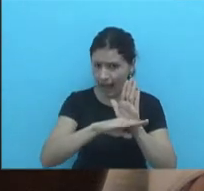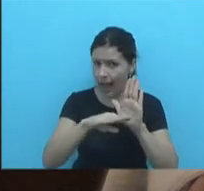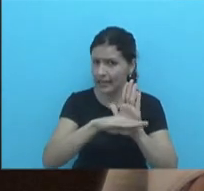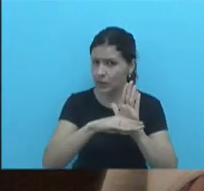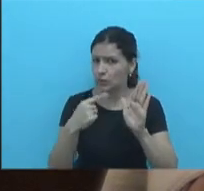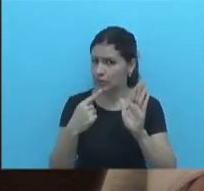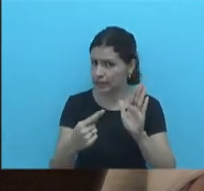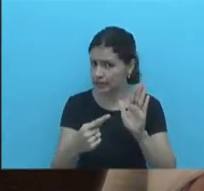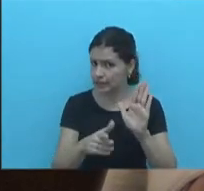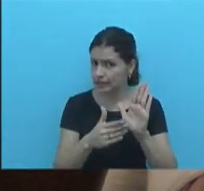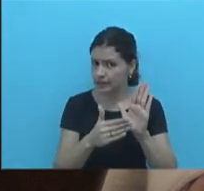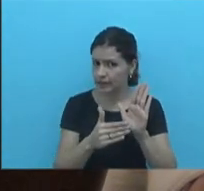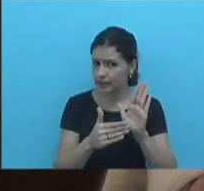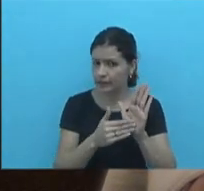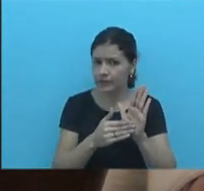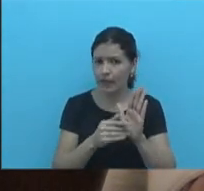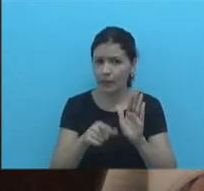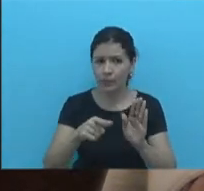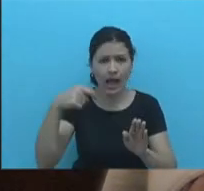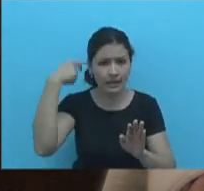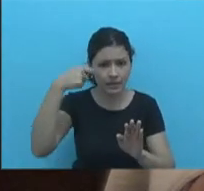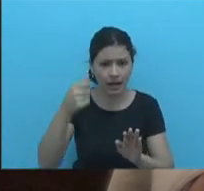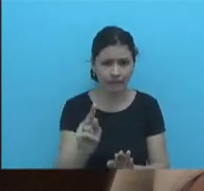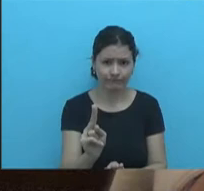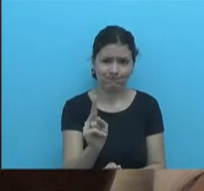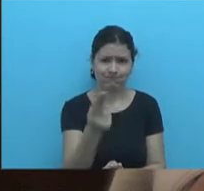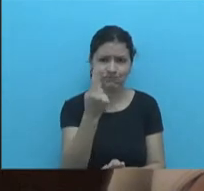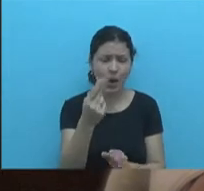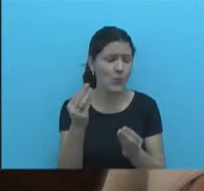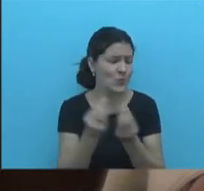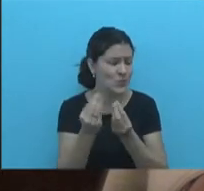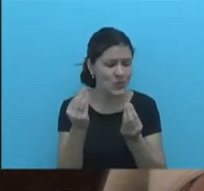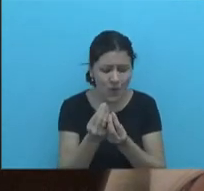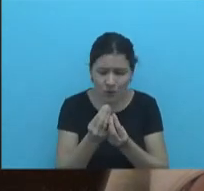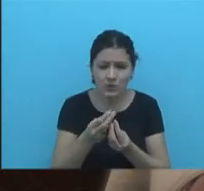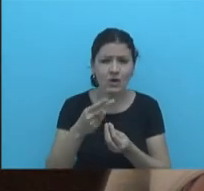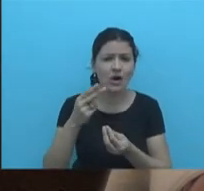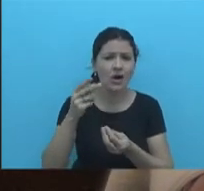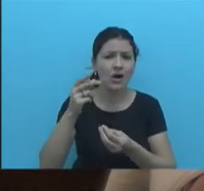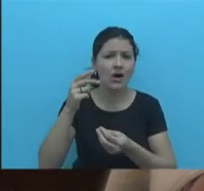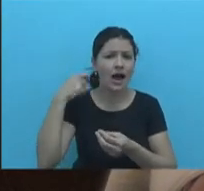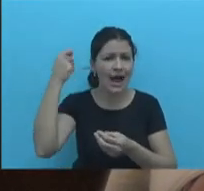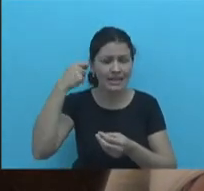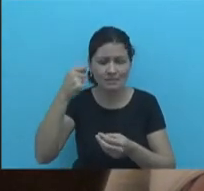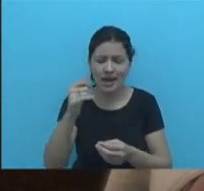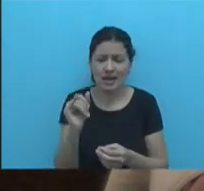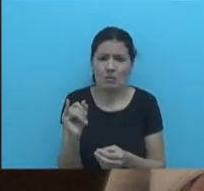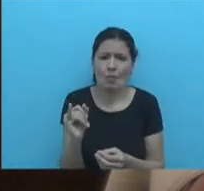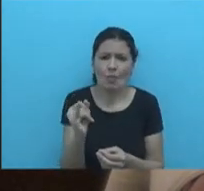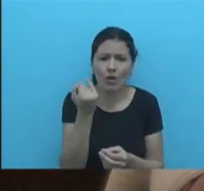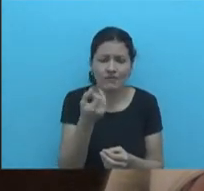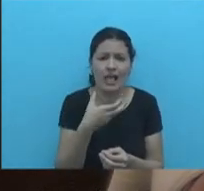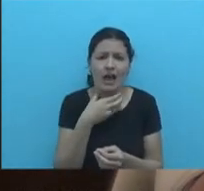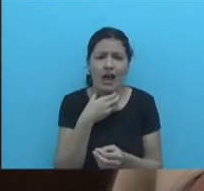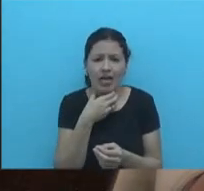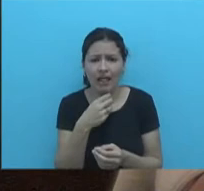que terminan muriendo. Hay muchos animales que terminan desnutridos, están